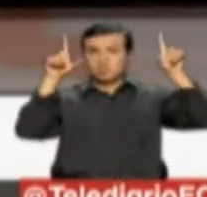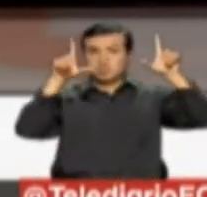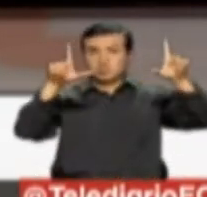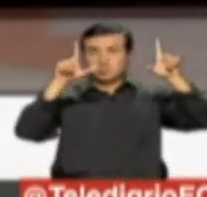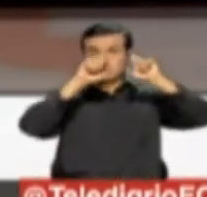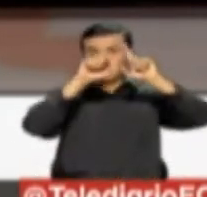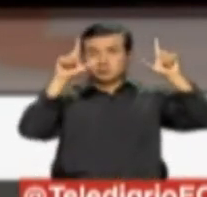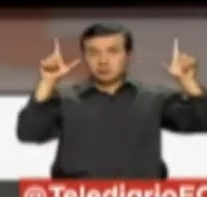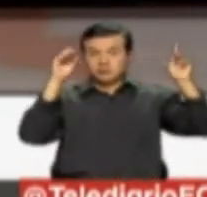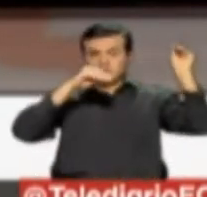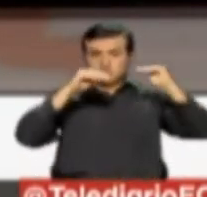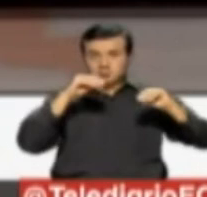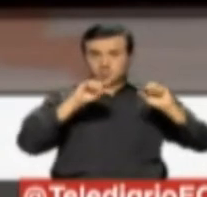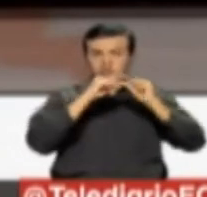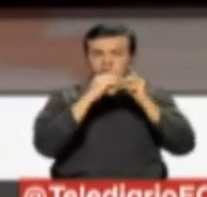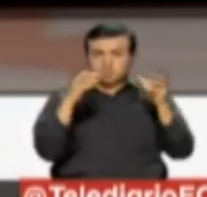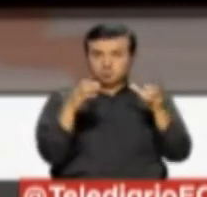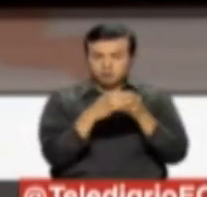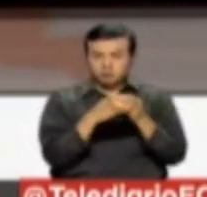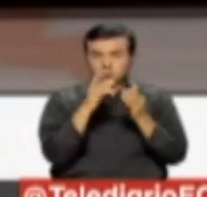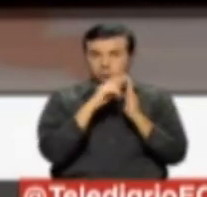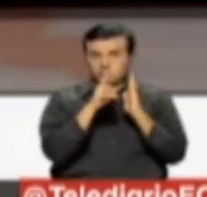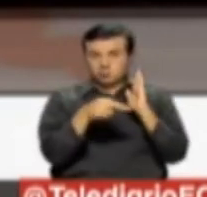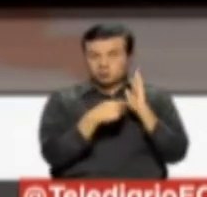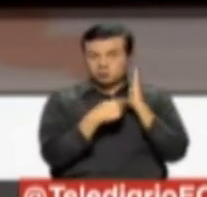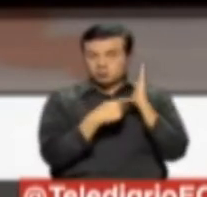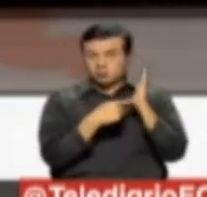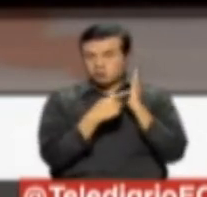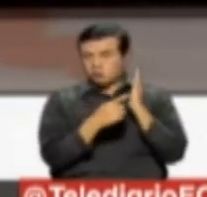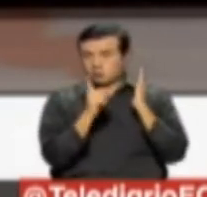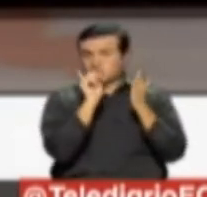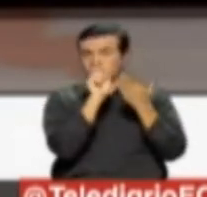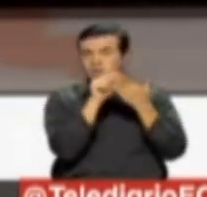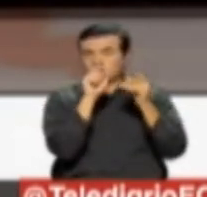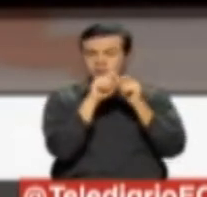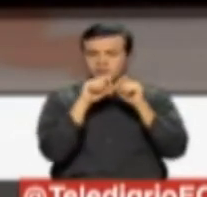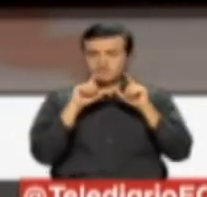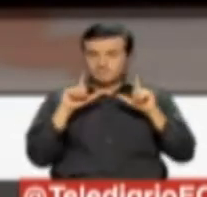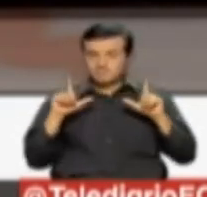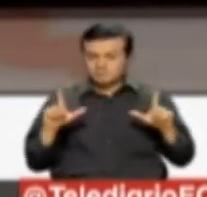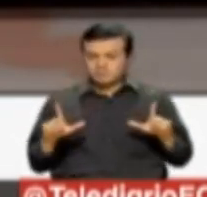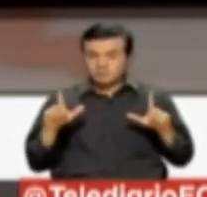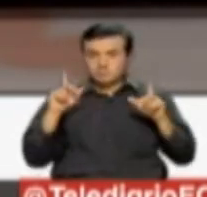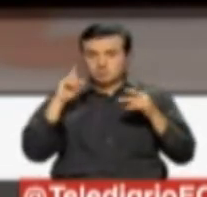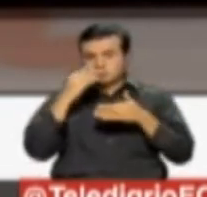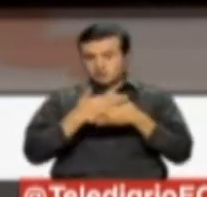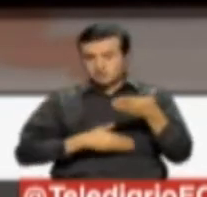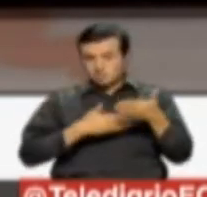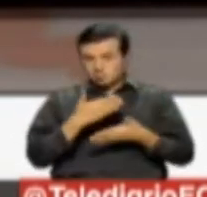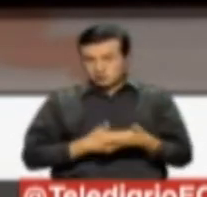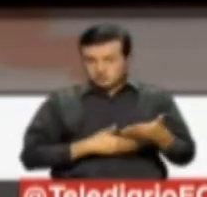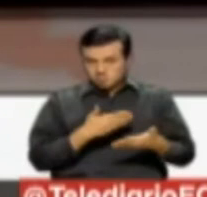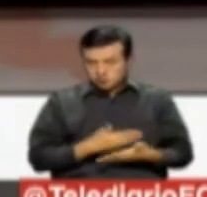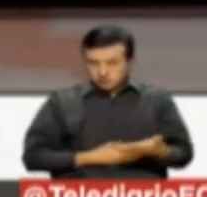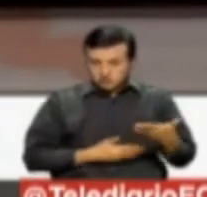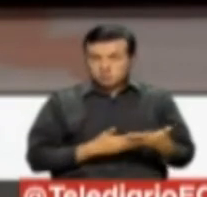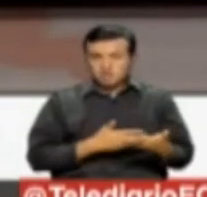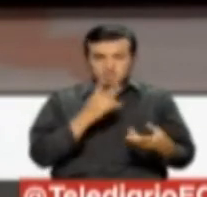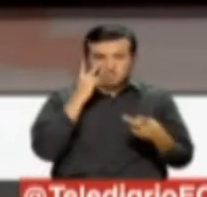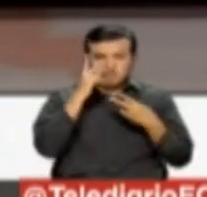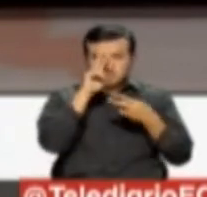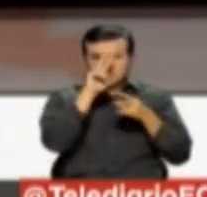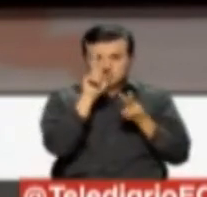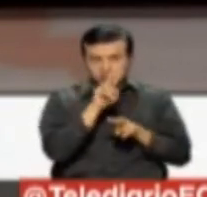la construcción colectiva del reglamento esto nos permite acceder a los textos en primer lugar que se pueden mirar